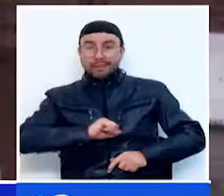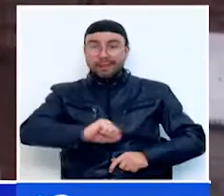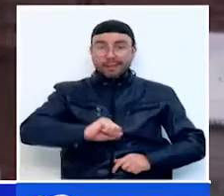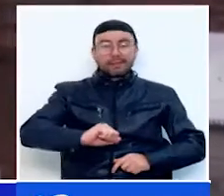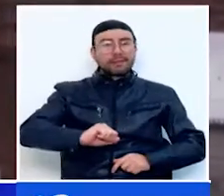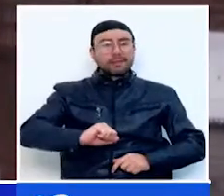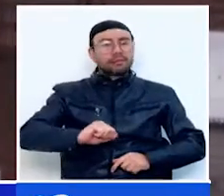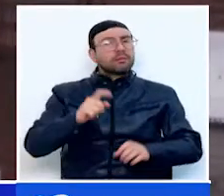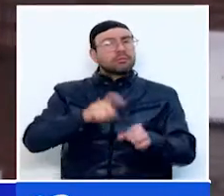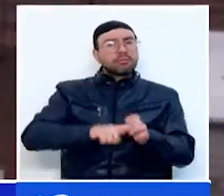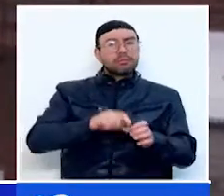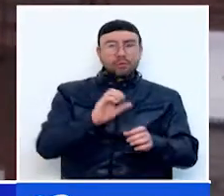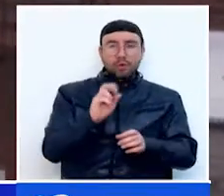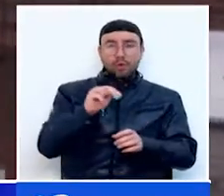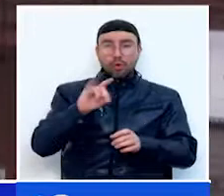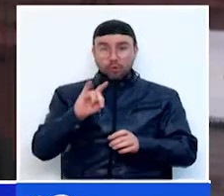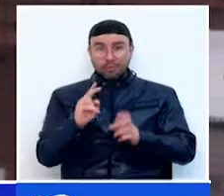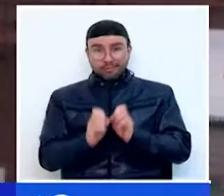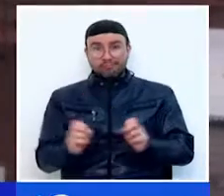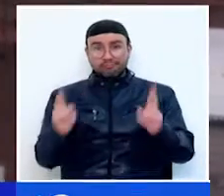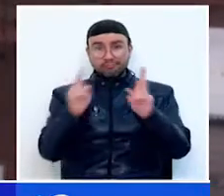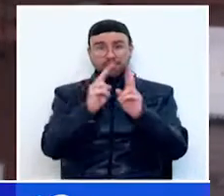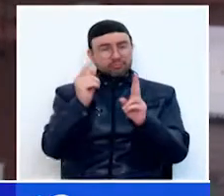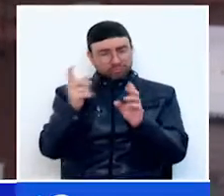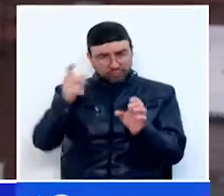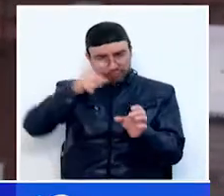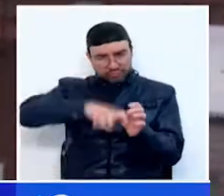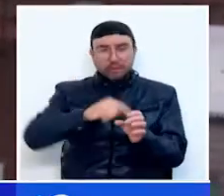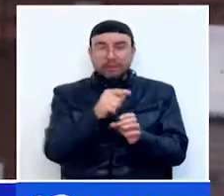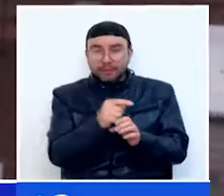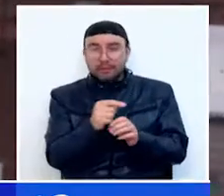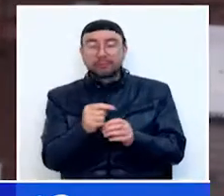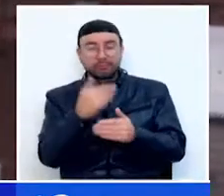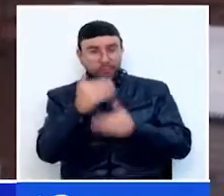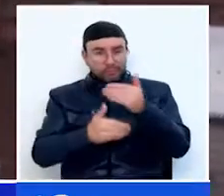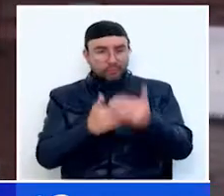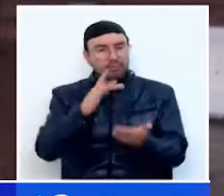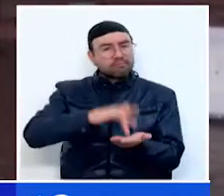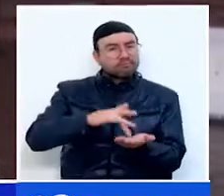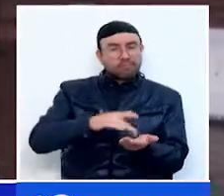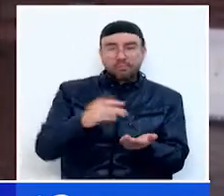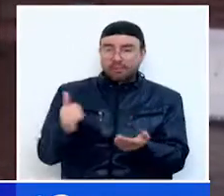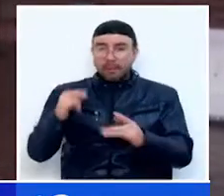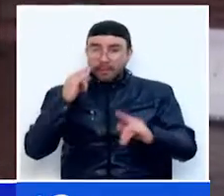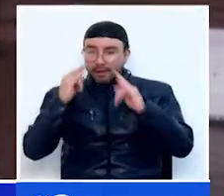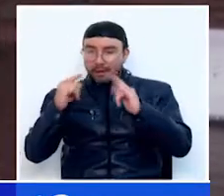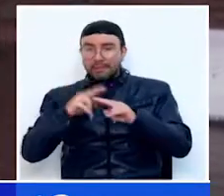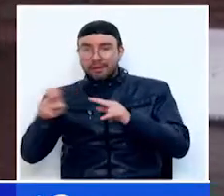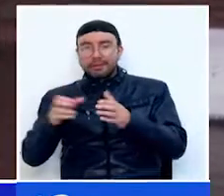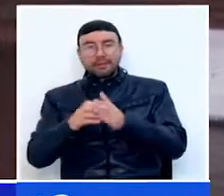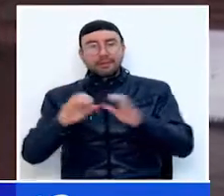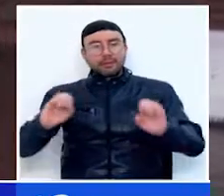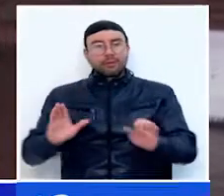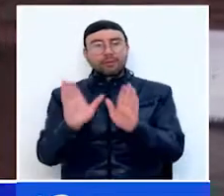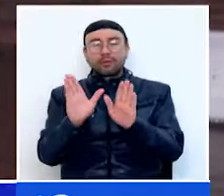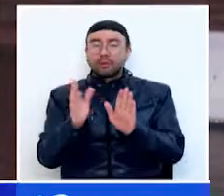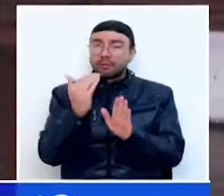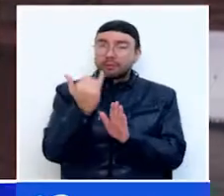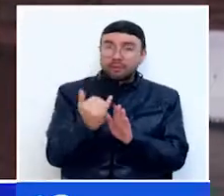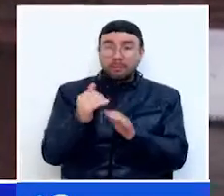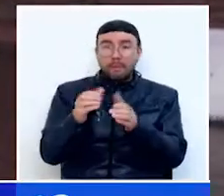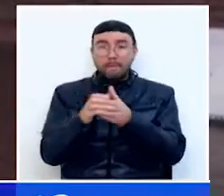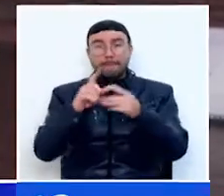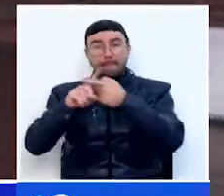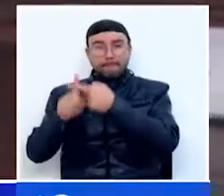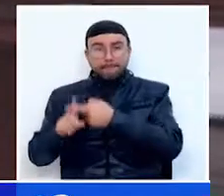Participó la ONU como garante de este proceso. La Personería de Manizales, la Defensoría del Pueblo, la Procuraduría General de la Nación,